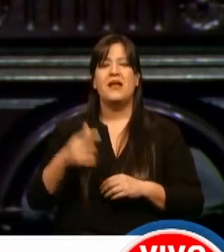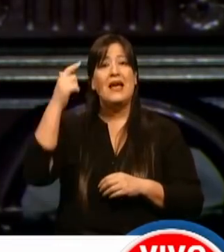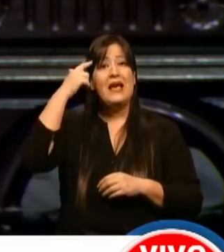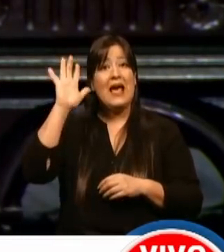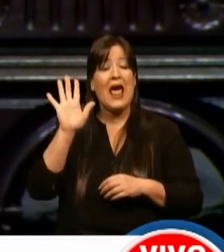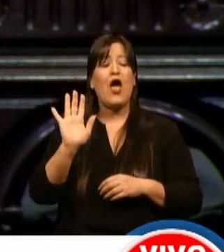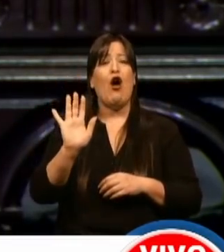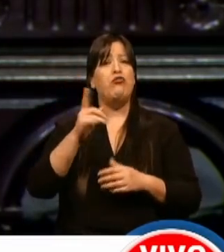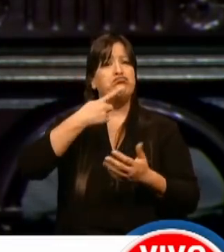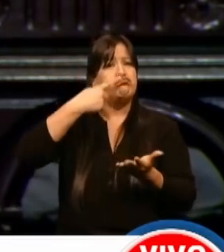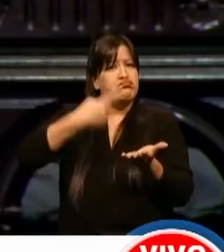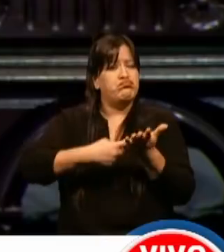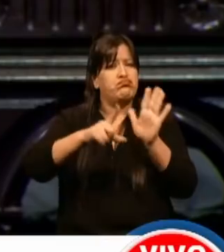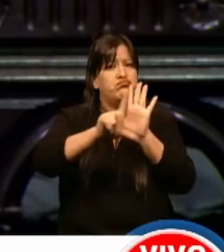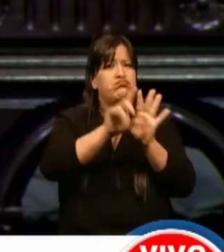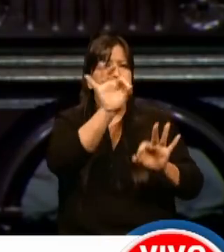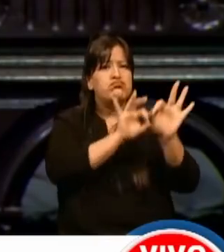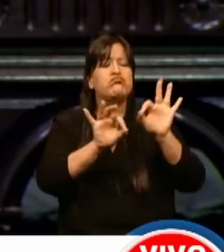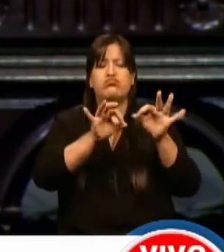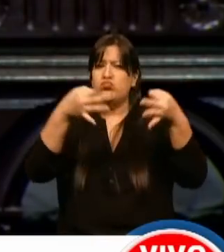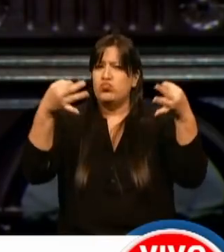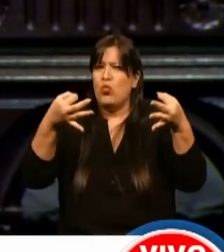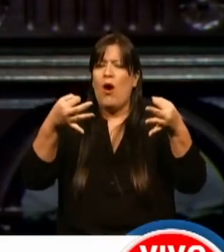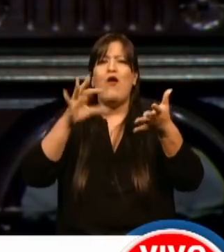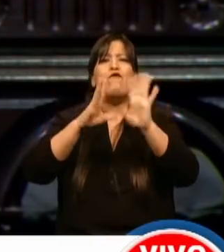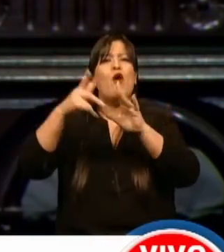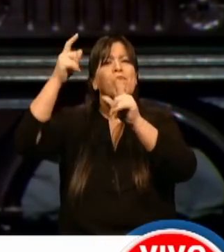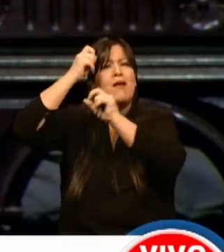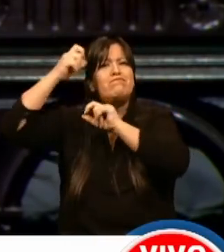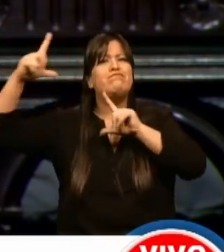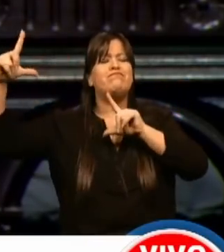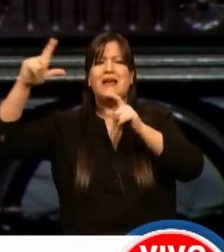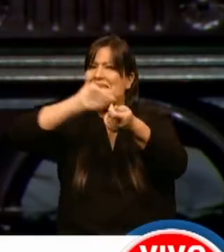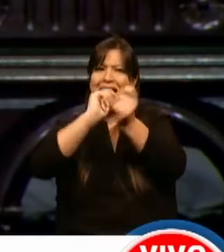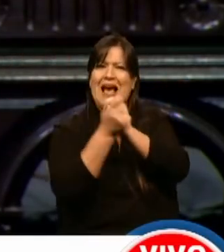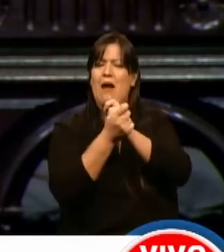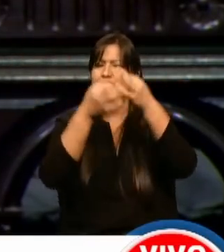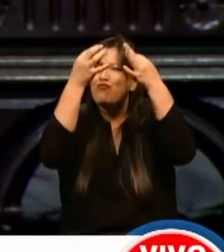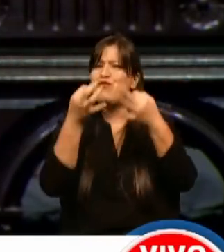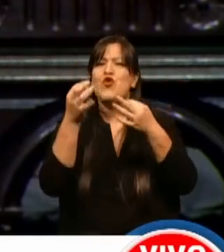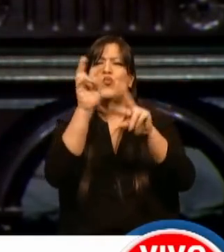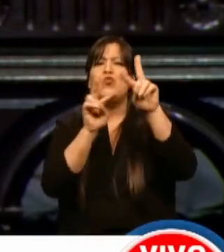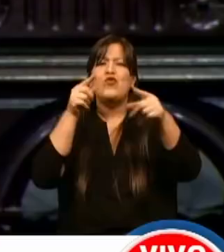creo que es una buena medida y un cambio de paradigma y de lógica. Creo que buscar incluir,